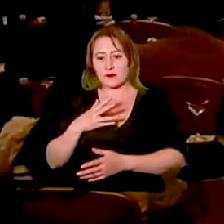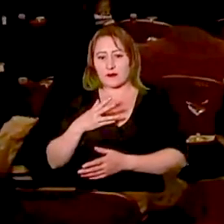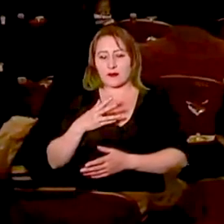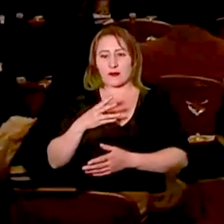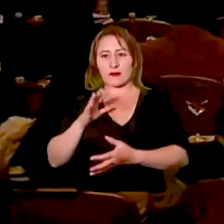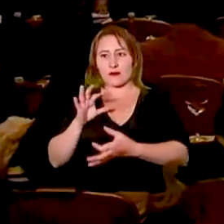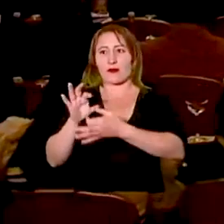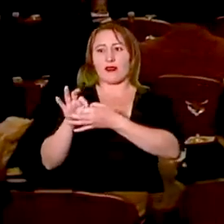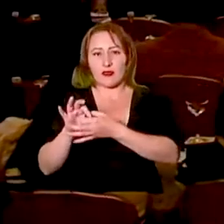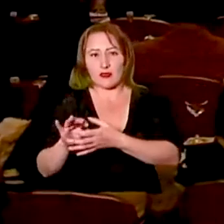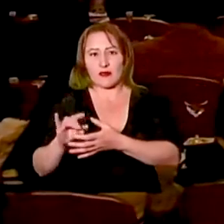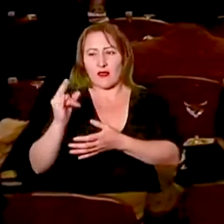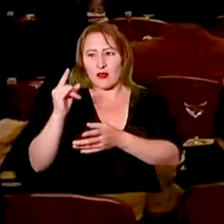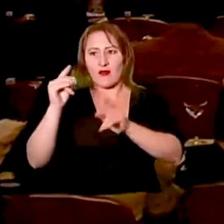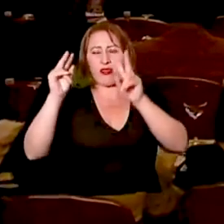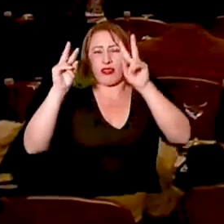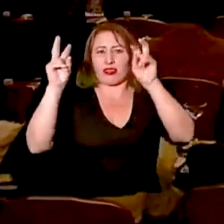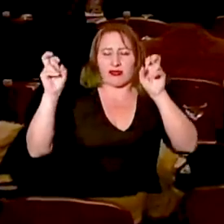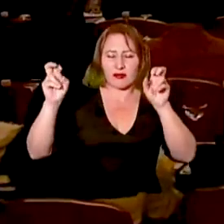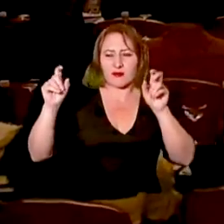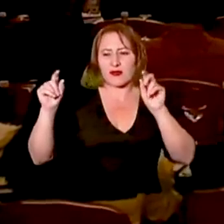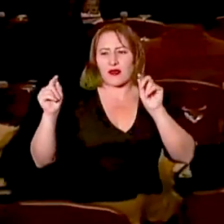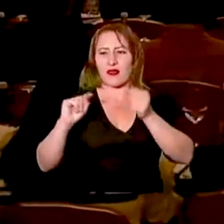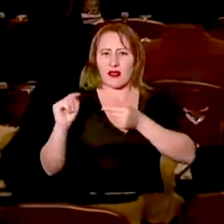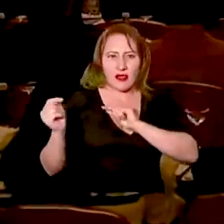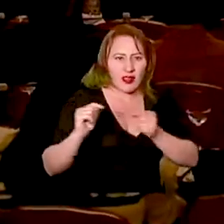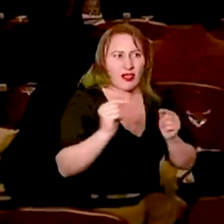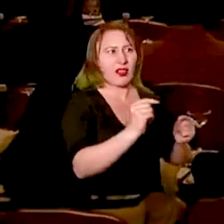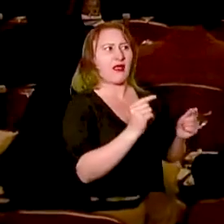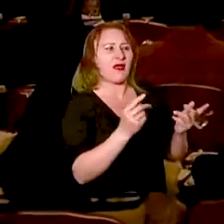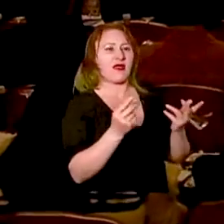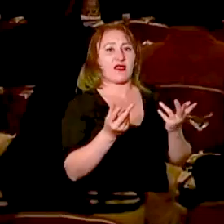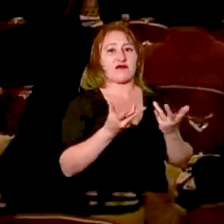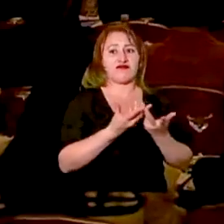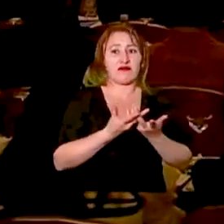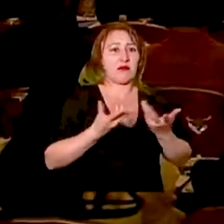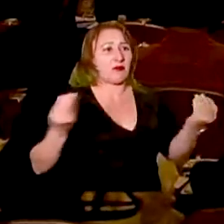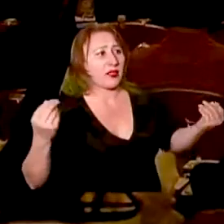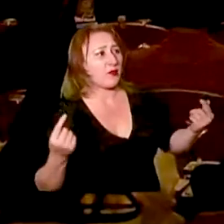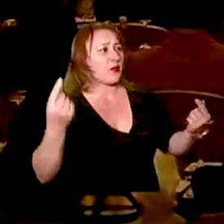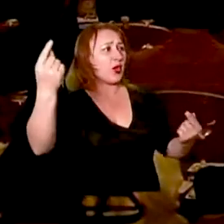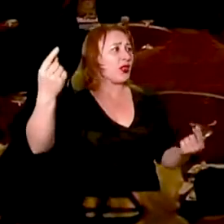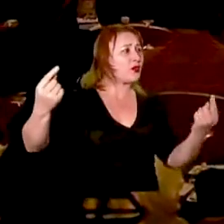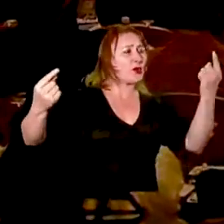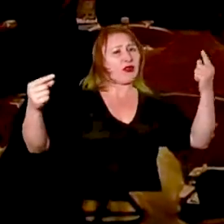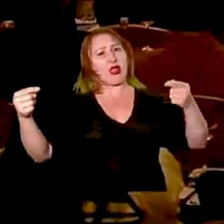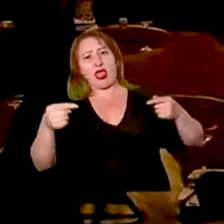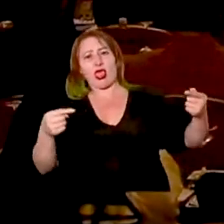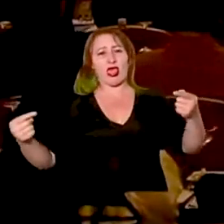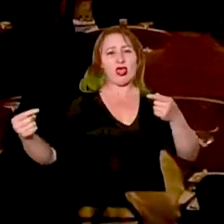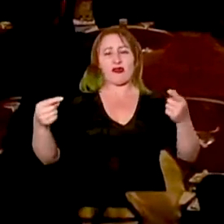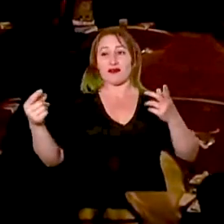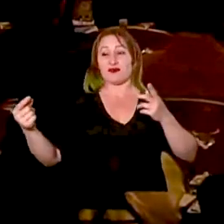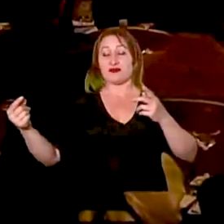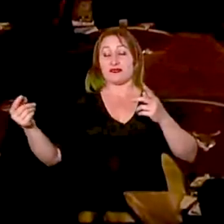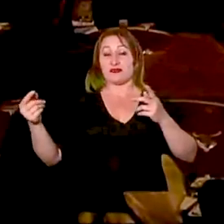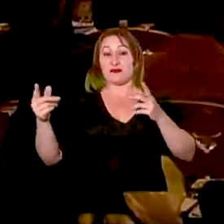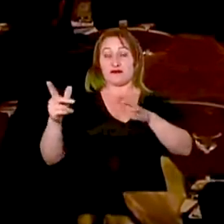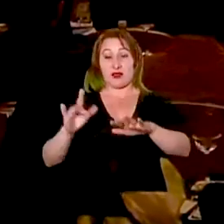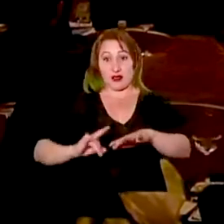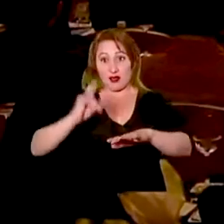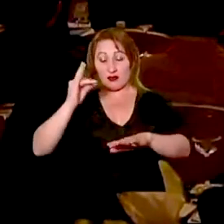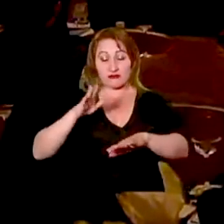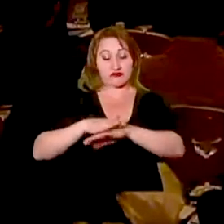la vinculen en controversias, en polarizaciones, en discusiones que van a